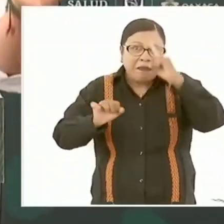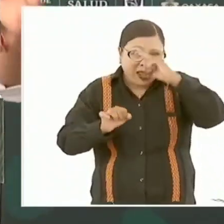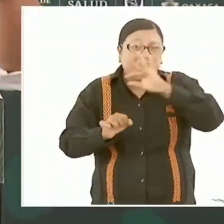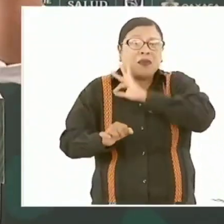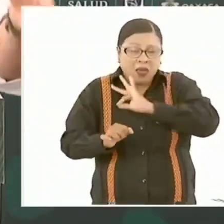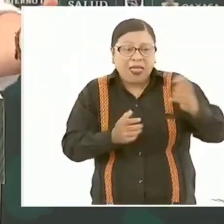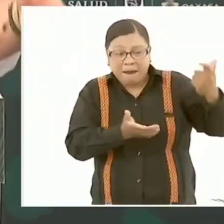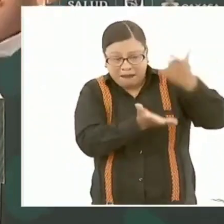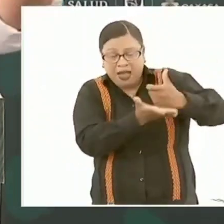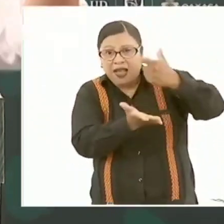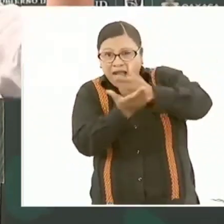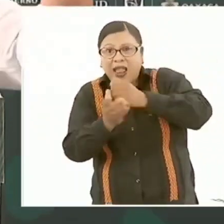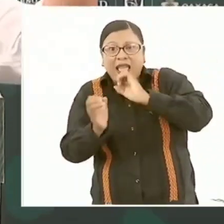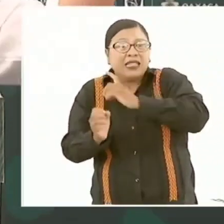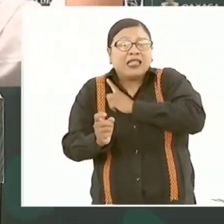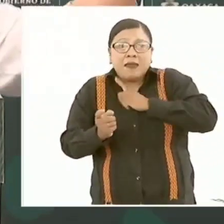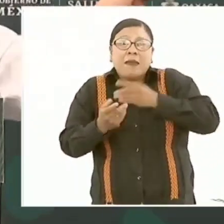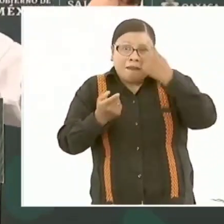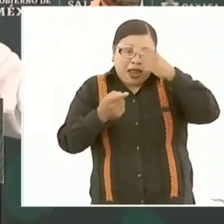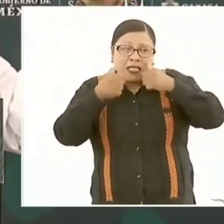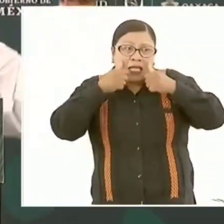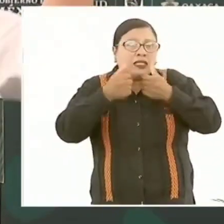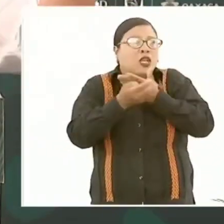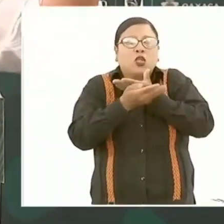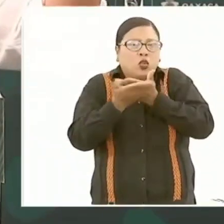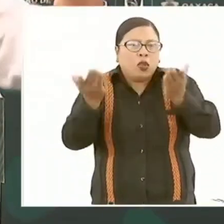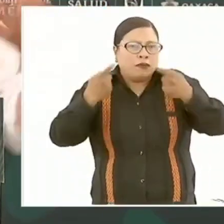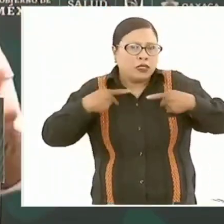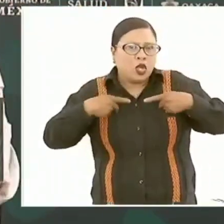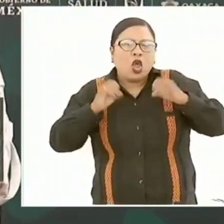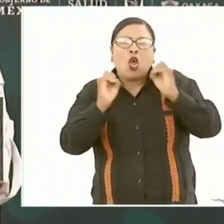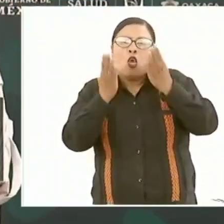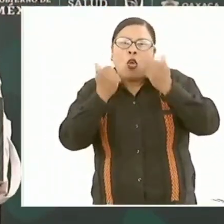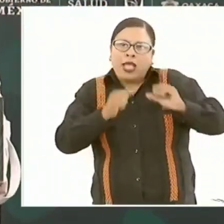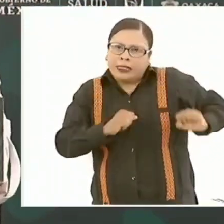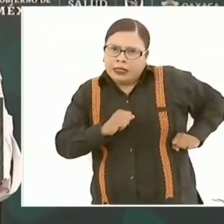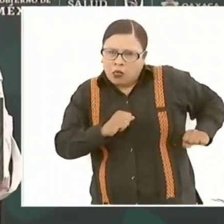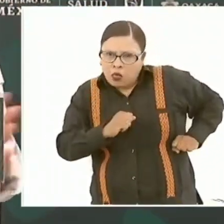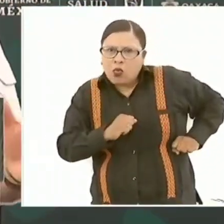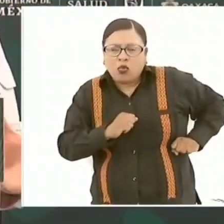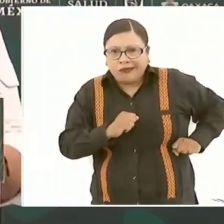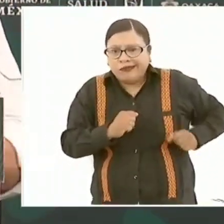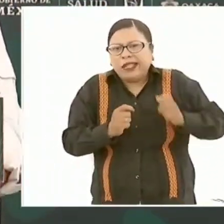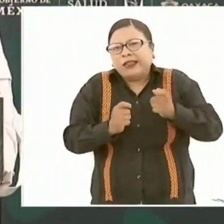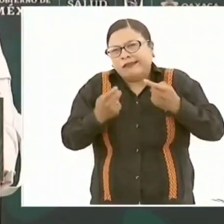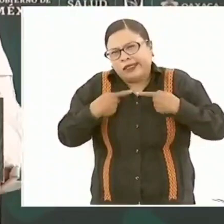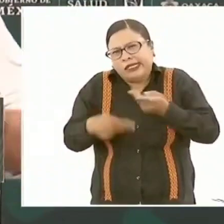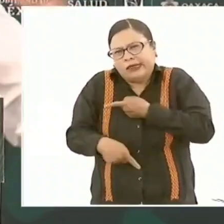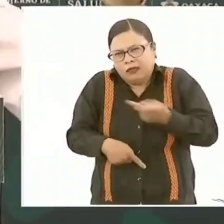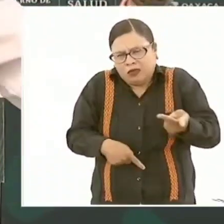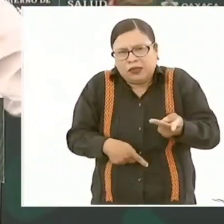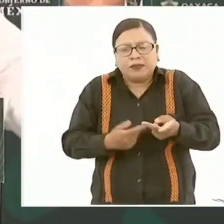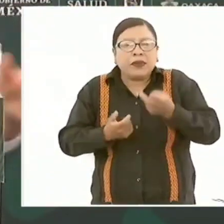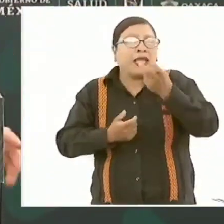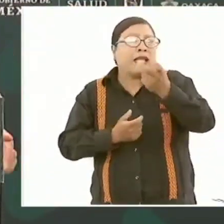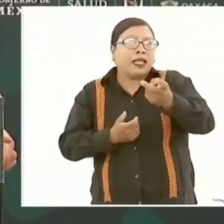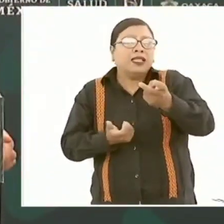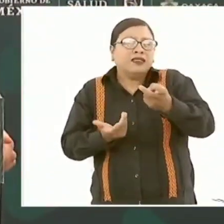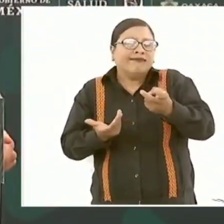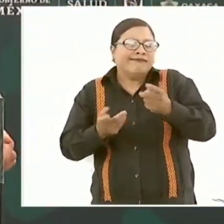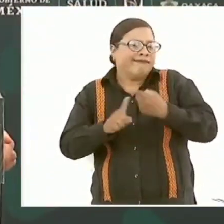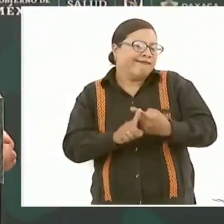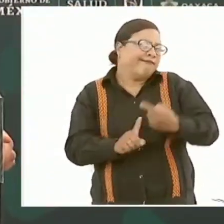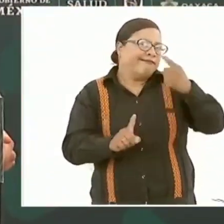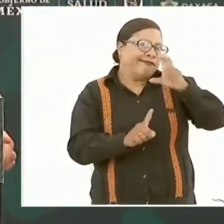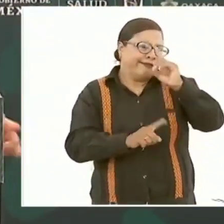cobrar lo que debe de ser público, sobre todo para los no derechohabientes, que son los que menos tienen. Y lo peor, quizá de esa herencia de más